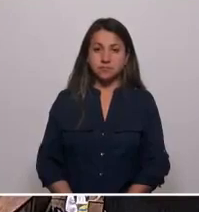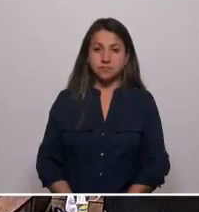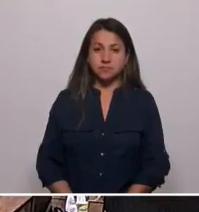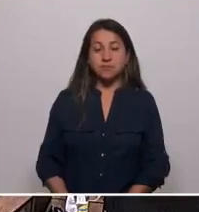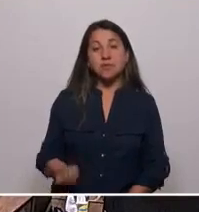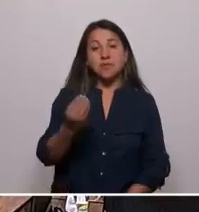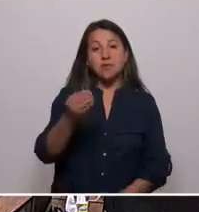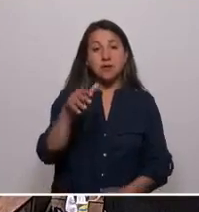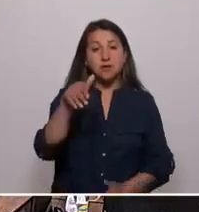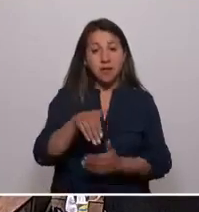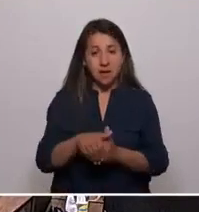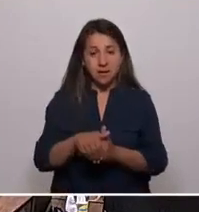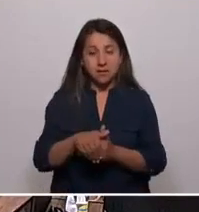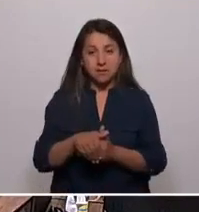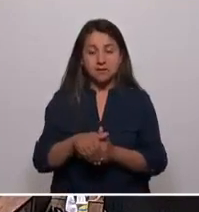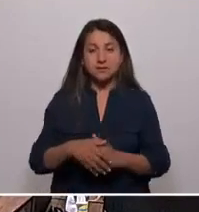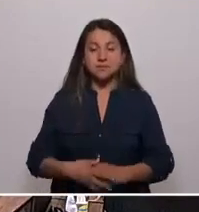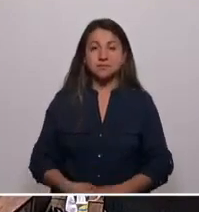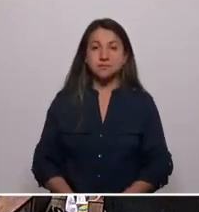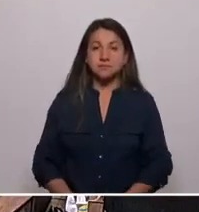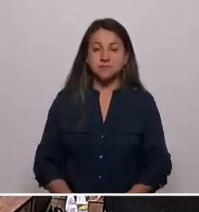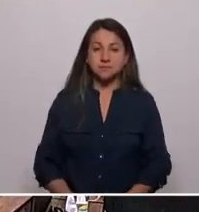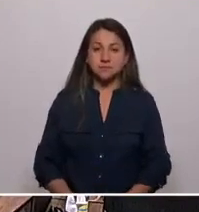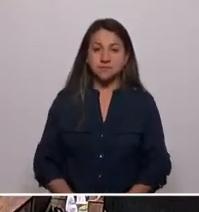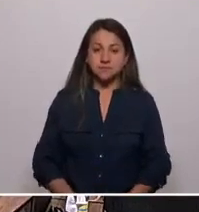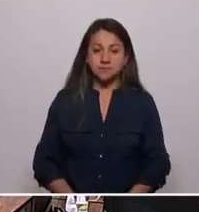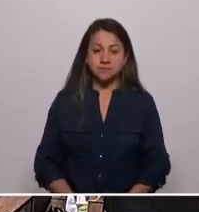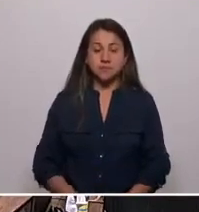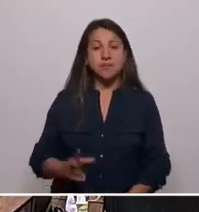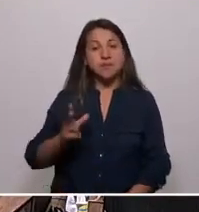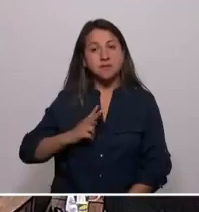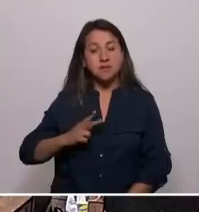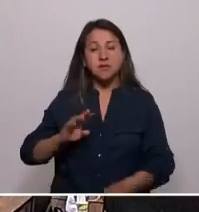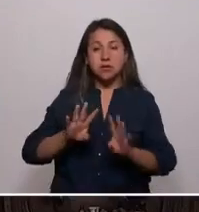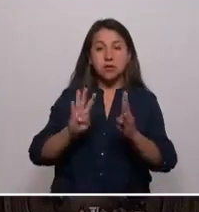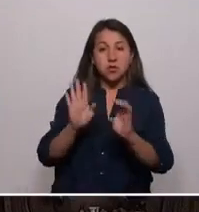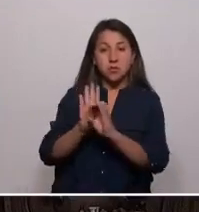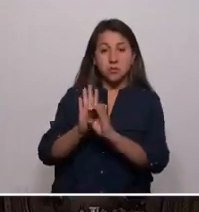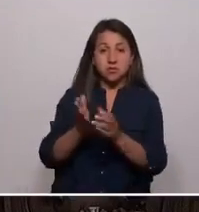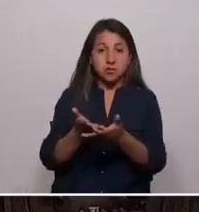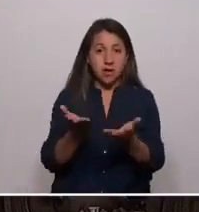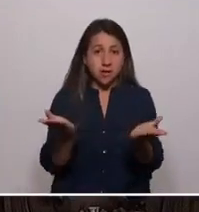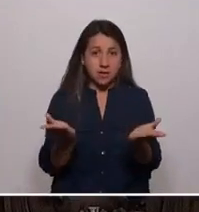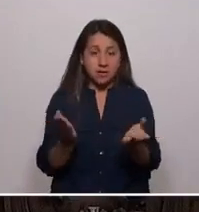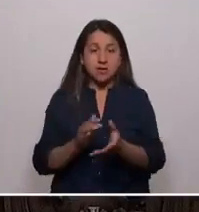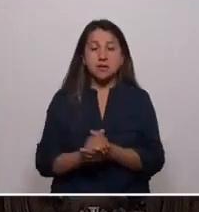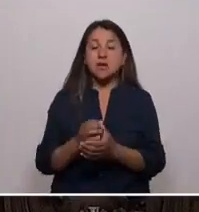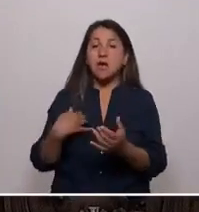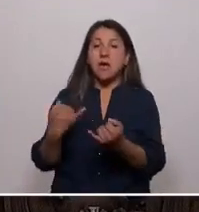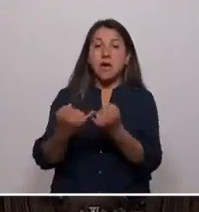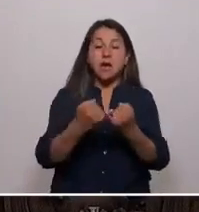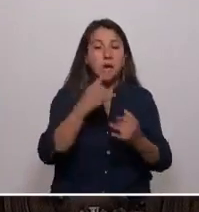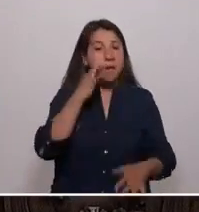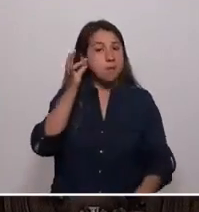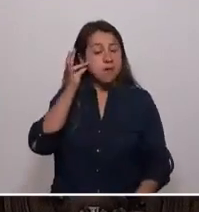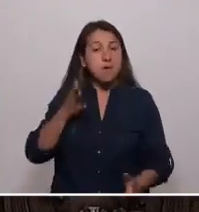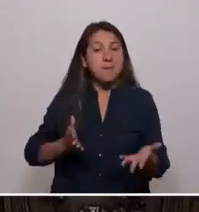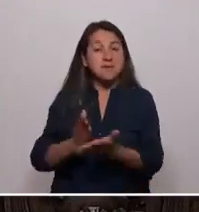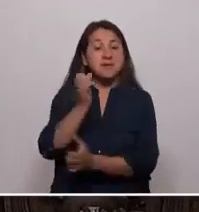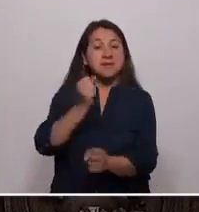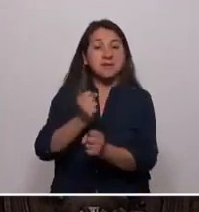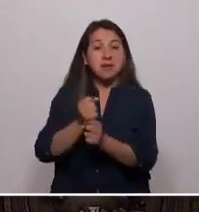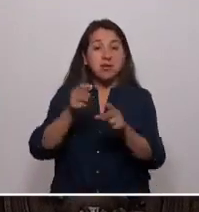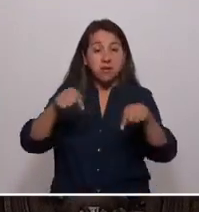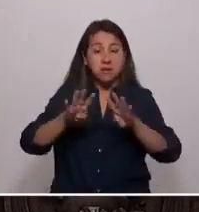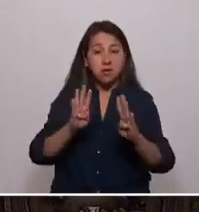Muy buenas tardes, señora presidenta, señores convencionales, amigas y amigos. Al iniciar el trabajo de esta